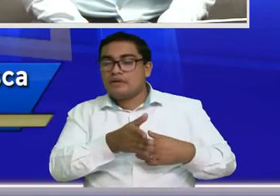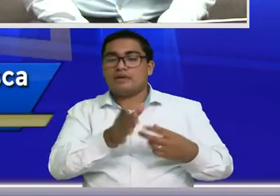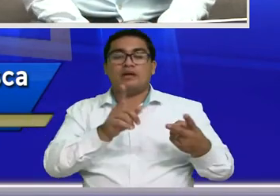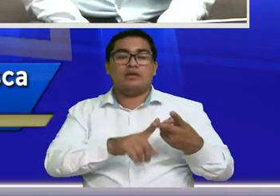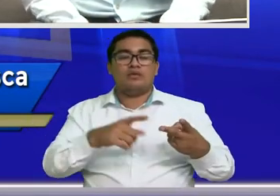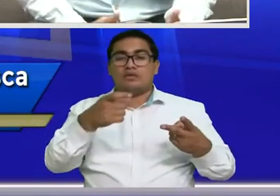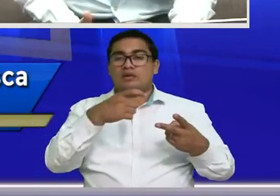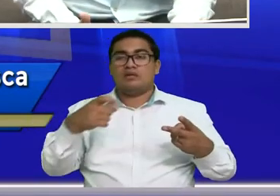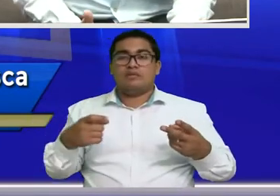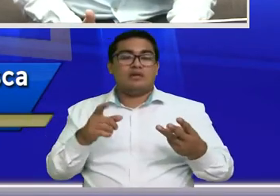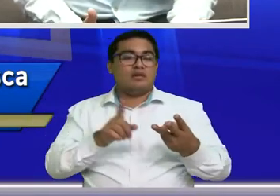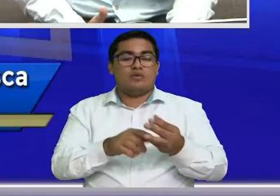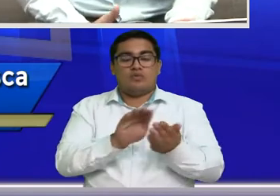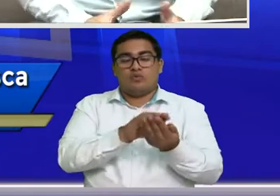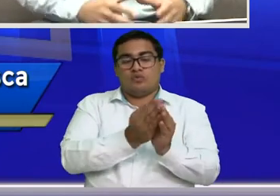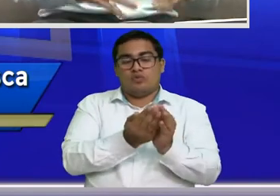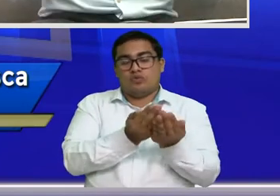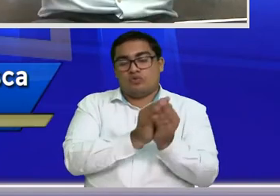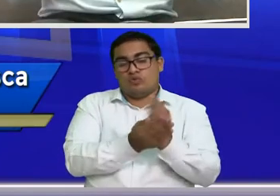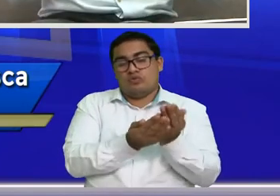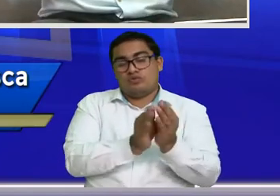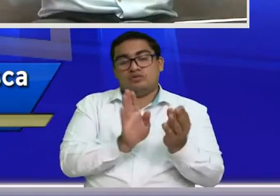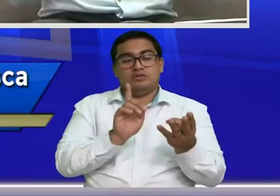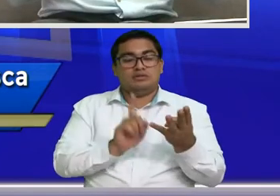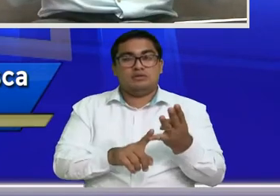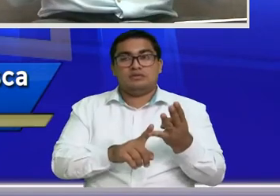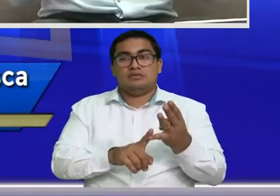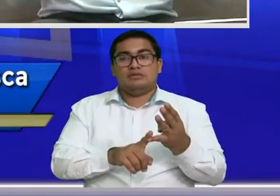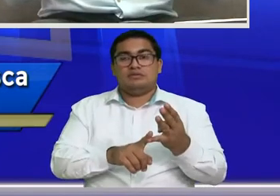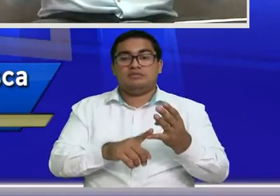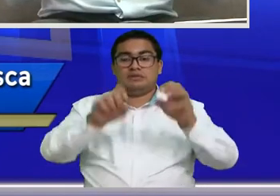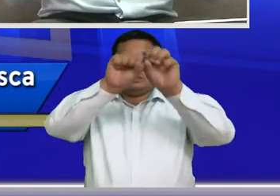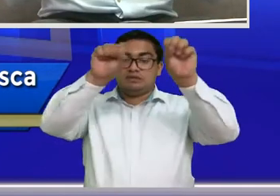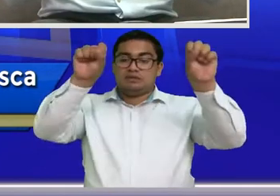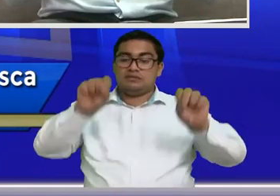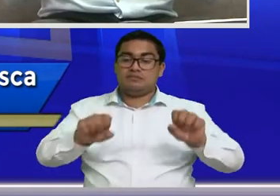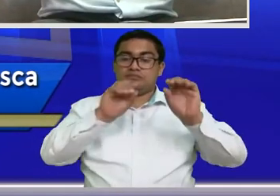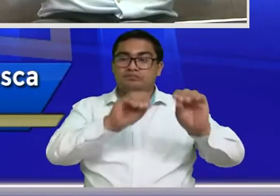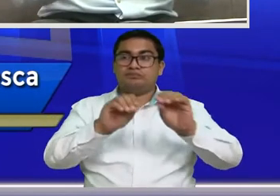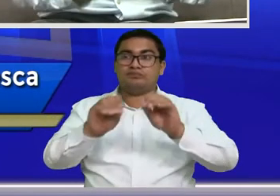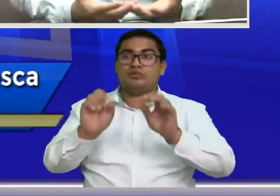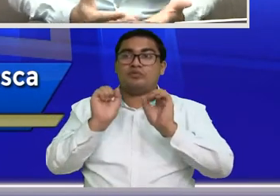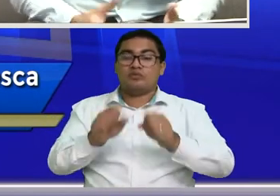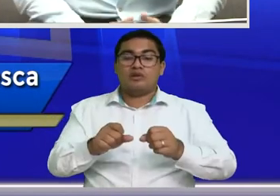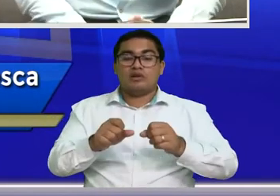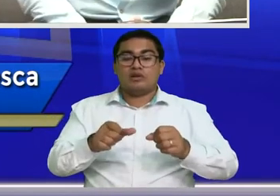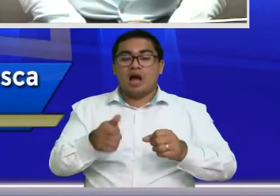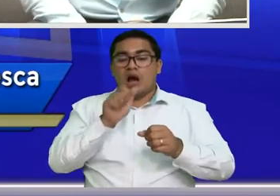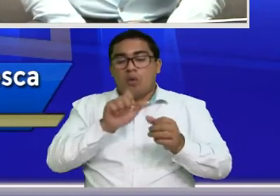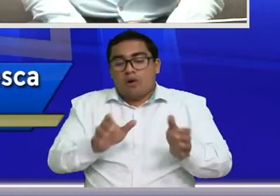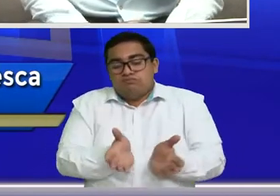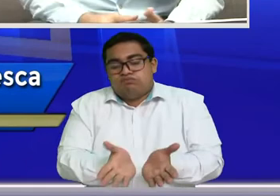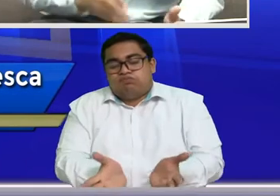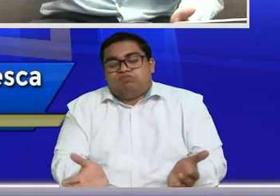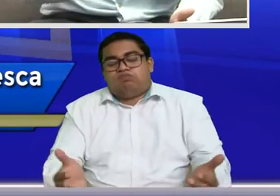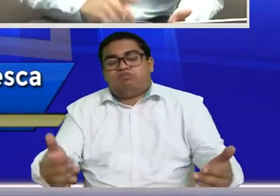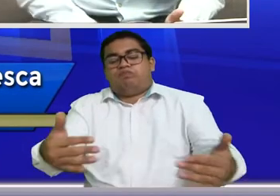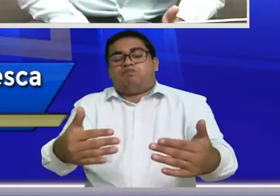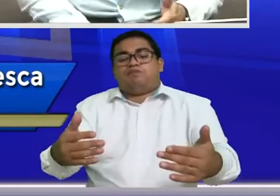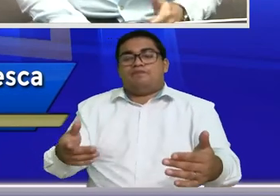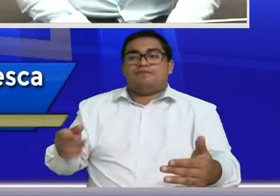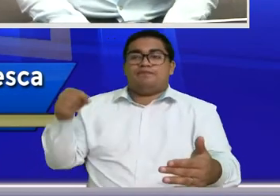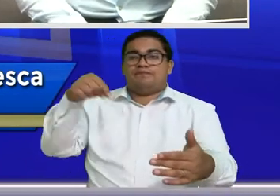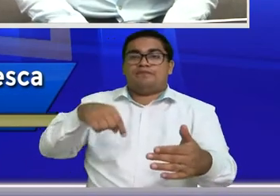o cultivo de ostras, ¿ya? O sea, capacitado en lo que es la acuicultura, ¿ya?, en el cultivo